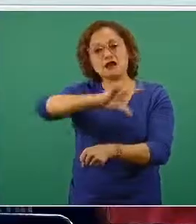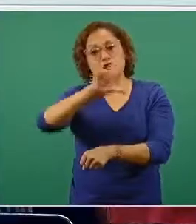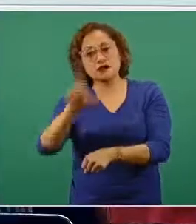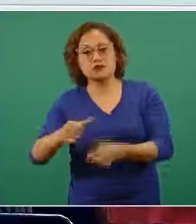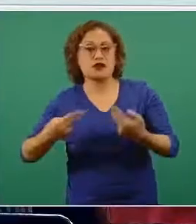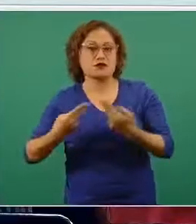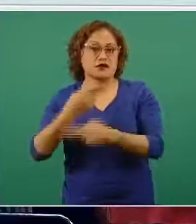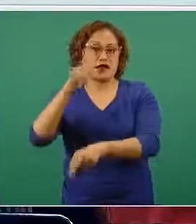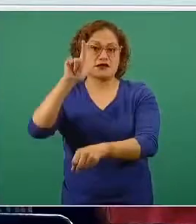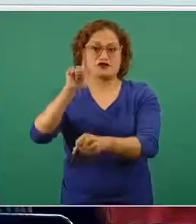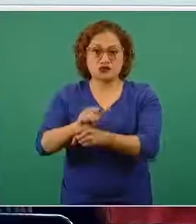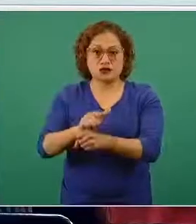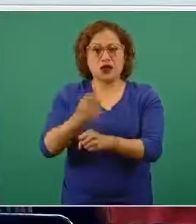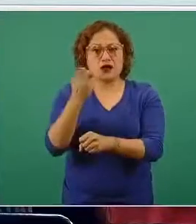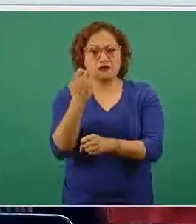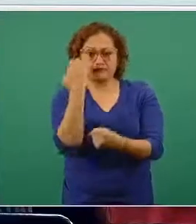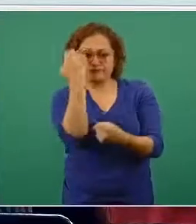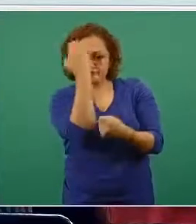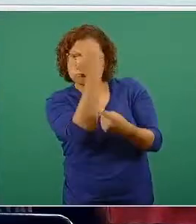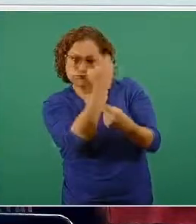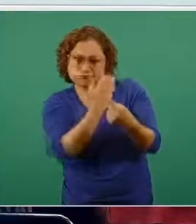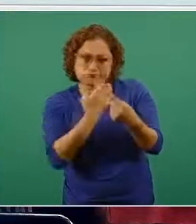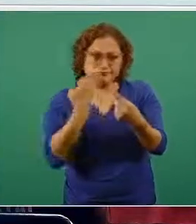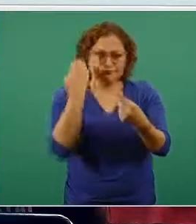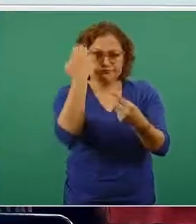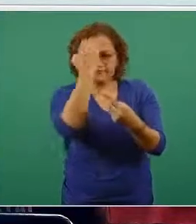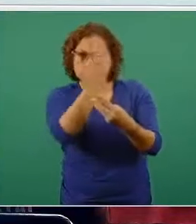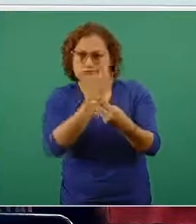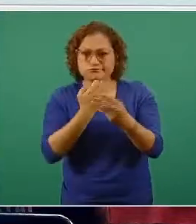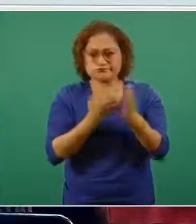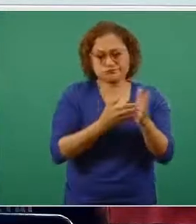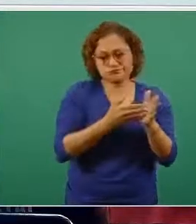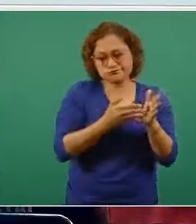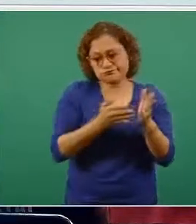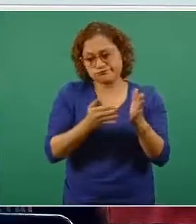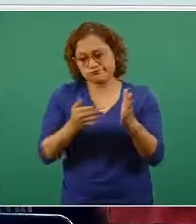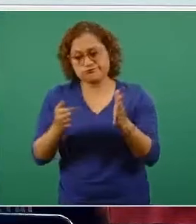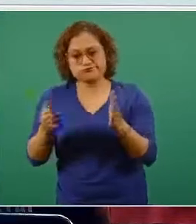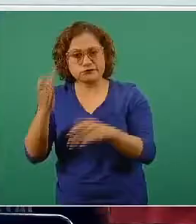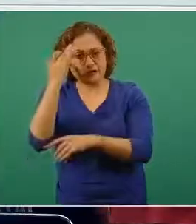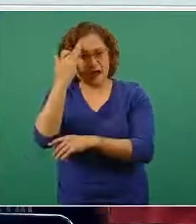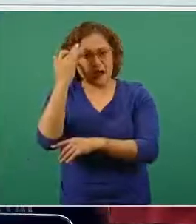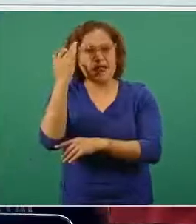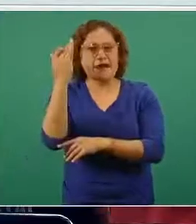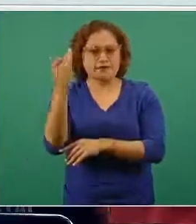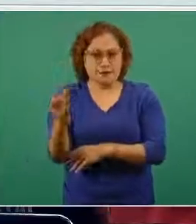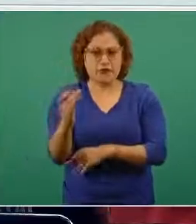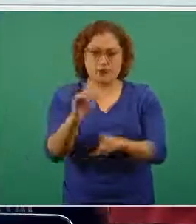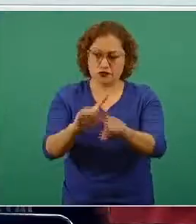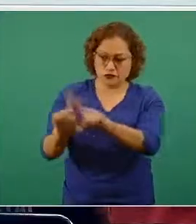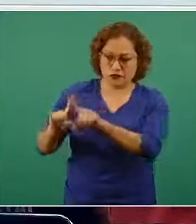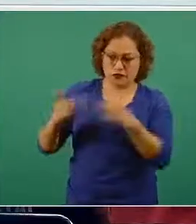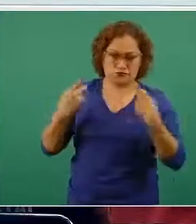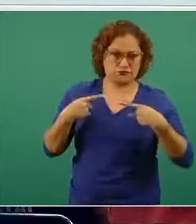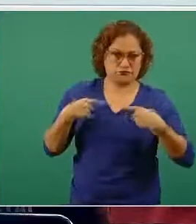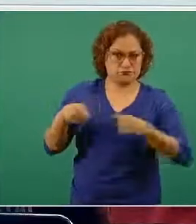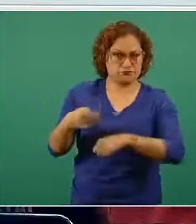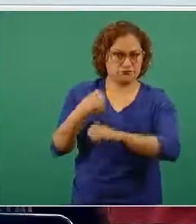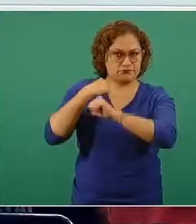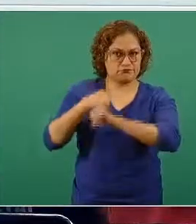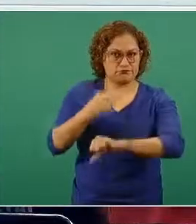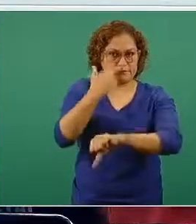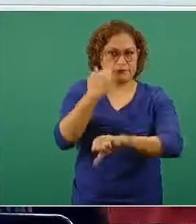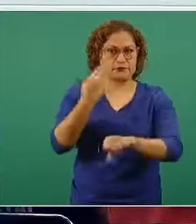un análisis que se realiza y que se debe de realizar periódicamente en las diferentes figuras que tienen en las